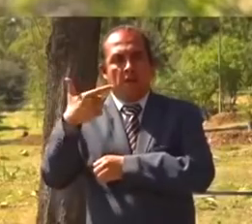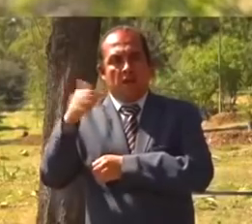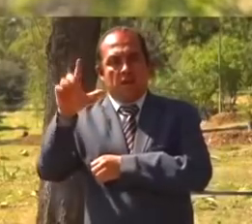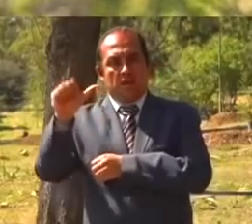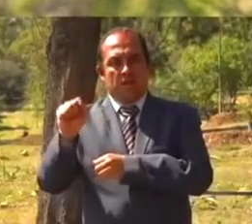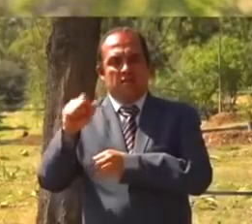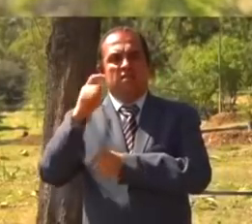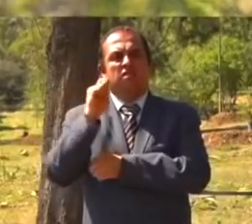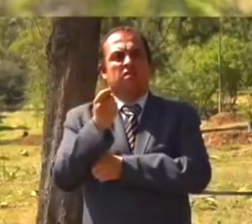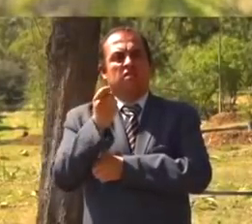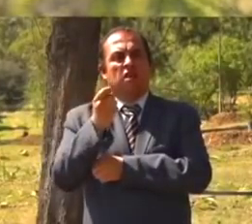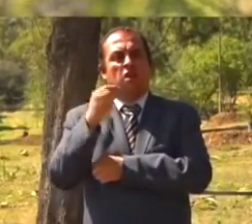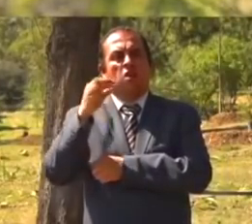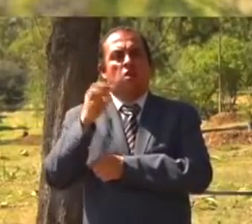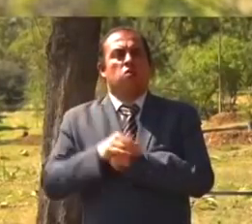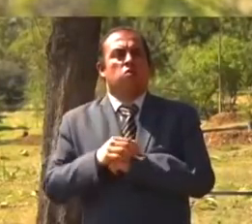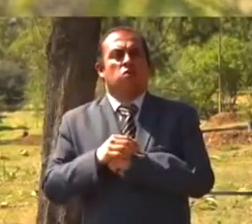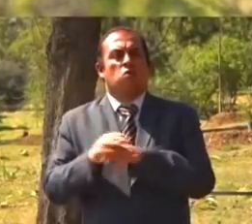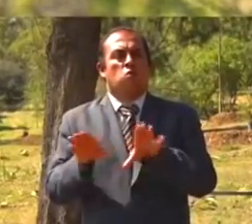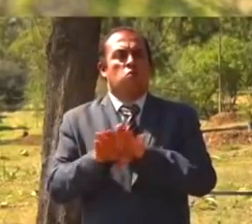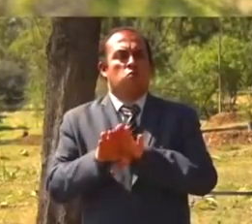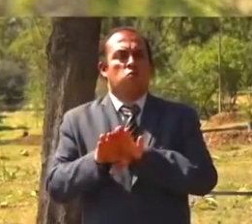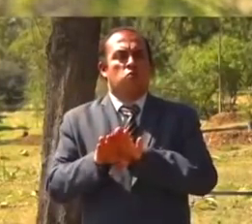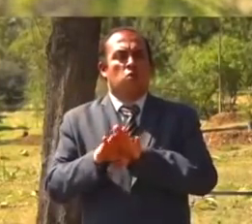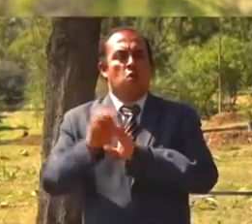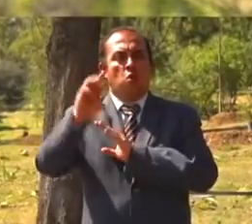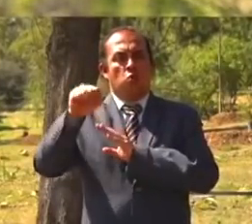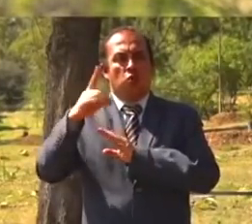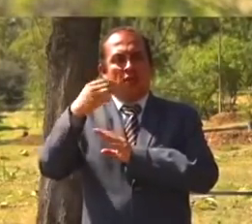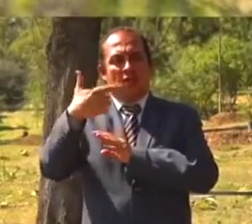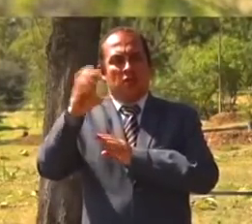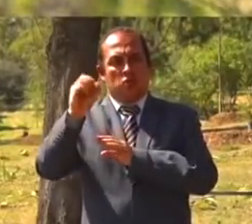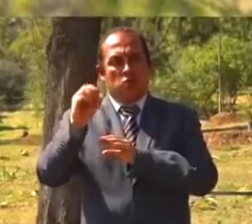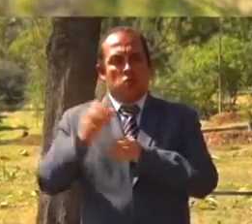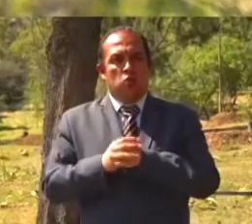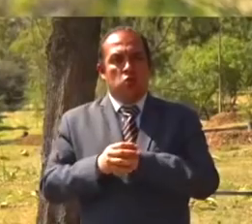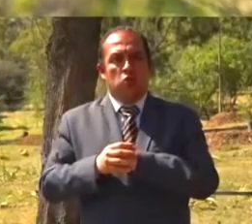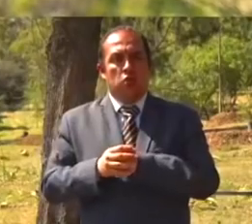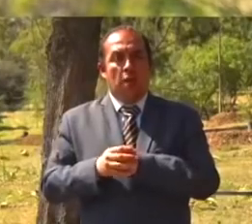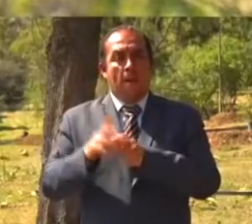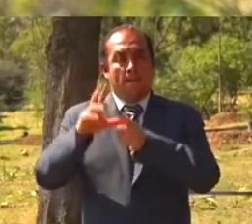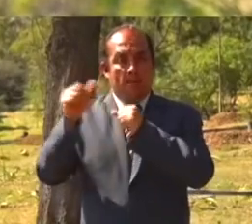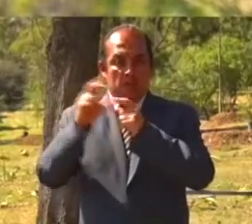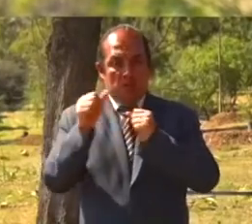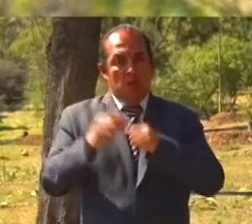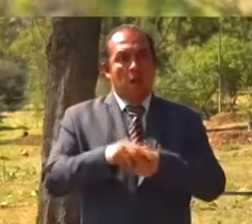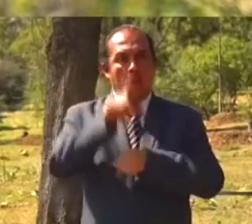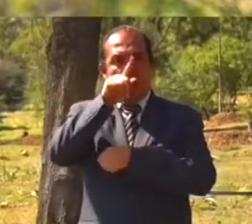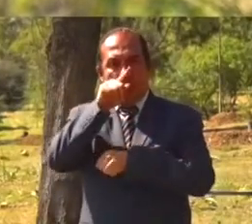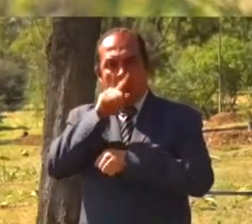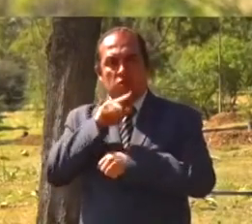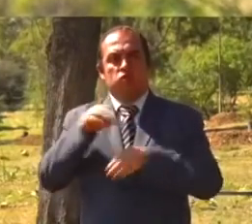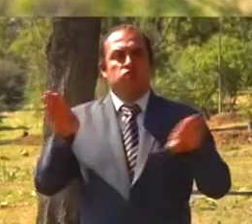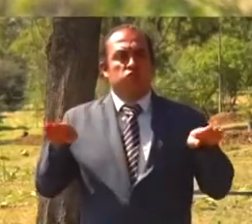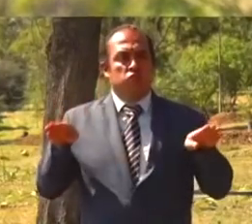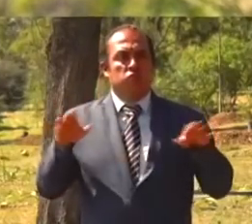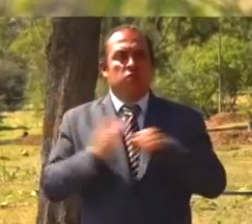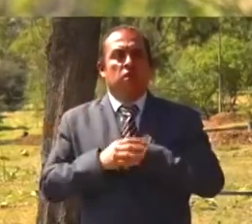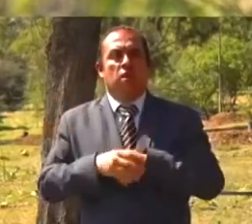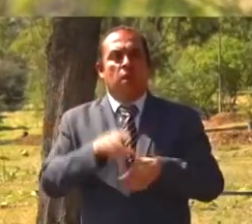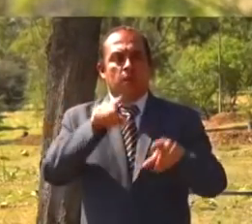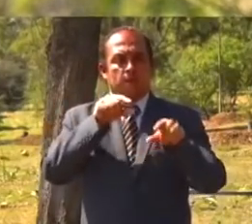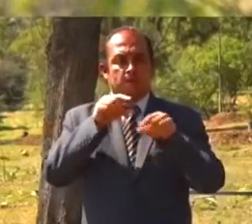el muérdago se dispersa en buena medida por las aves que van y comen el fruto del muérdago. En la medida